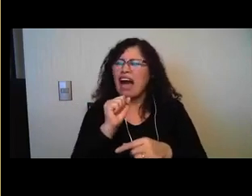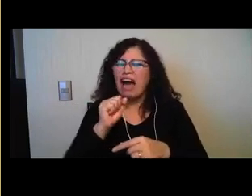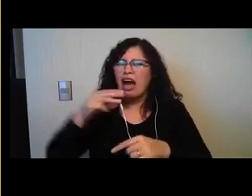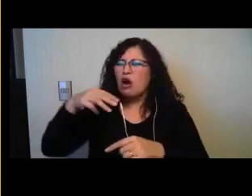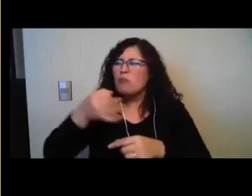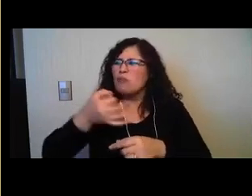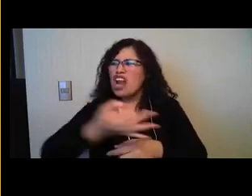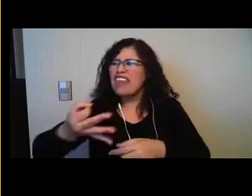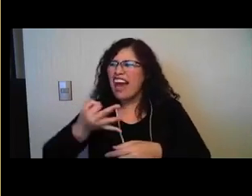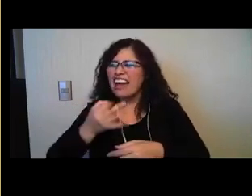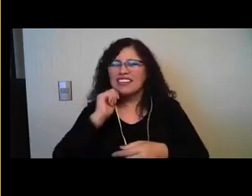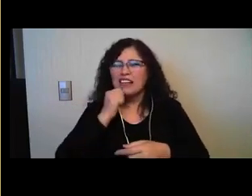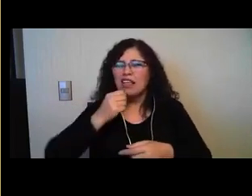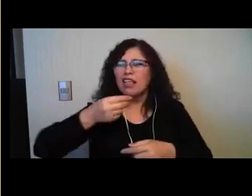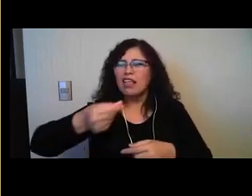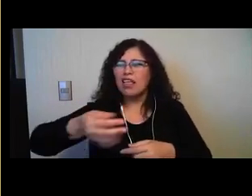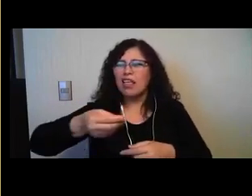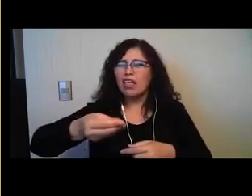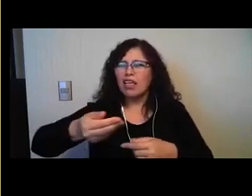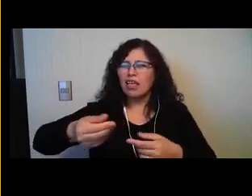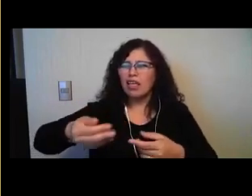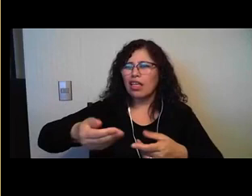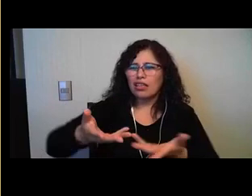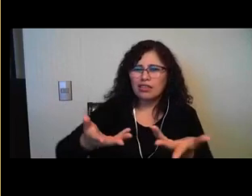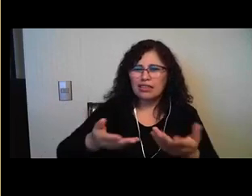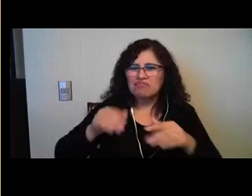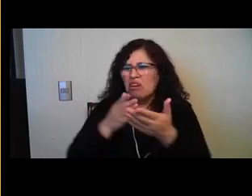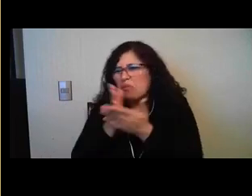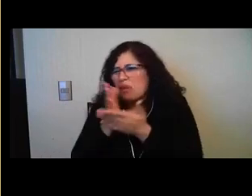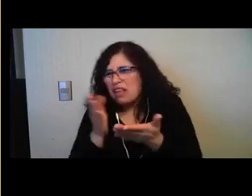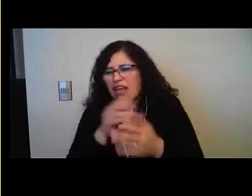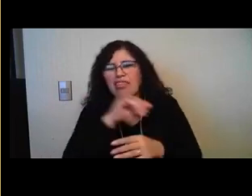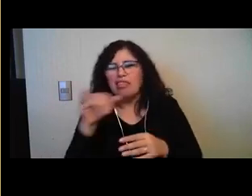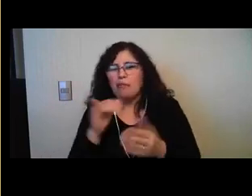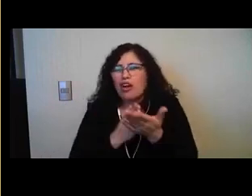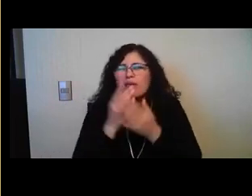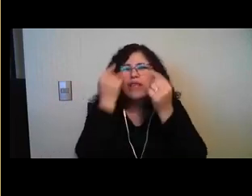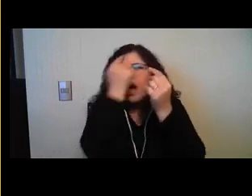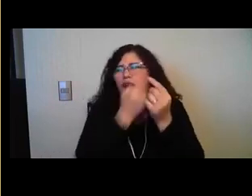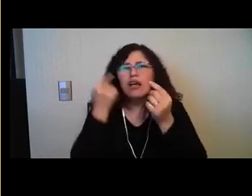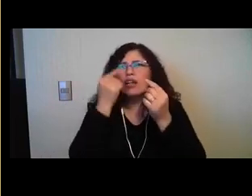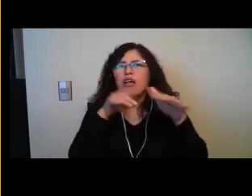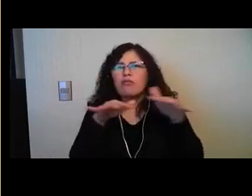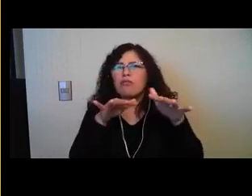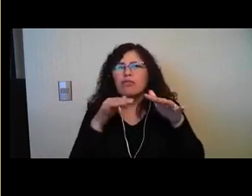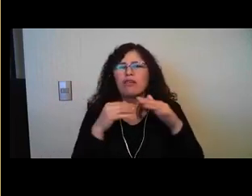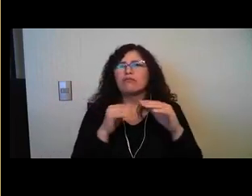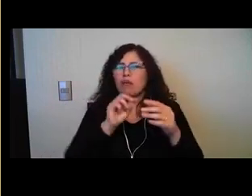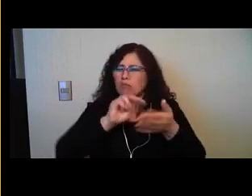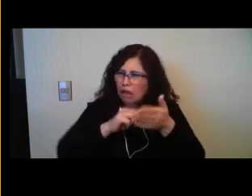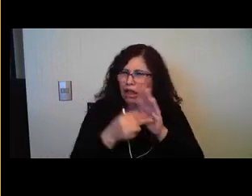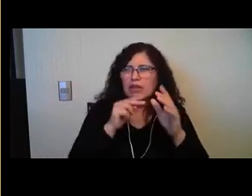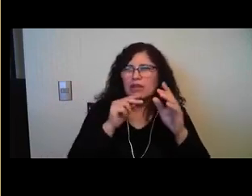etapa inicial ya es unilateral y después ya comienza a comprometer la cara, los labios y la mandíbula propiamente